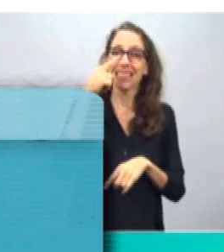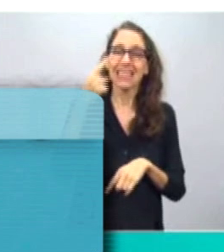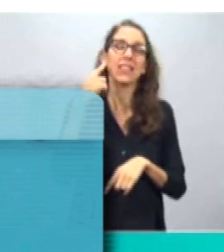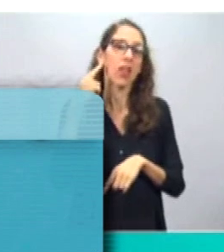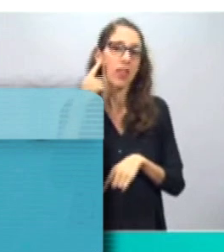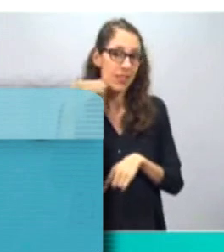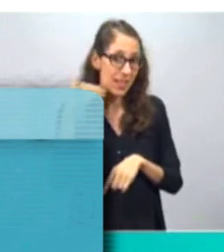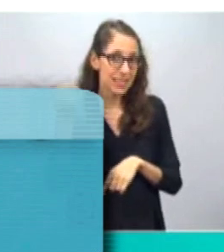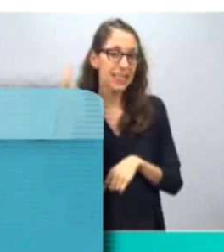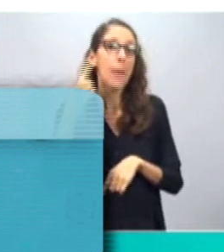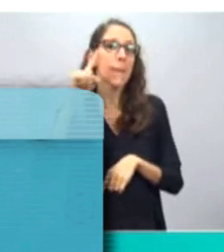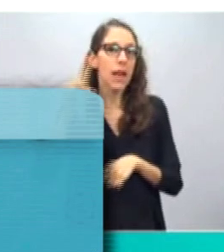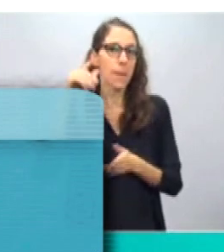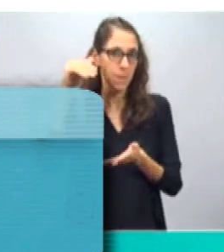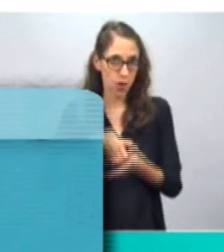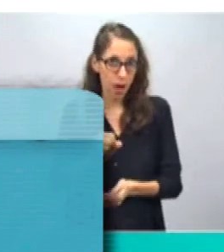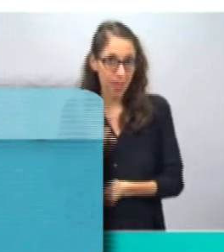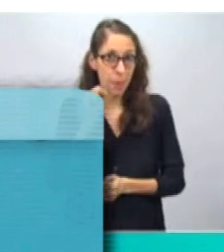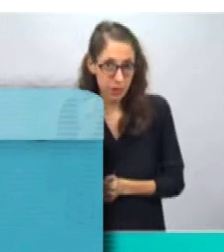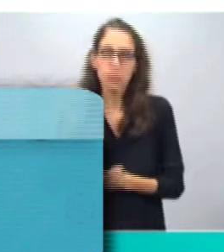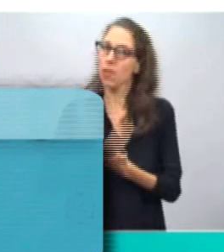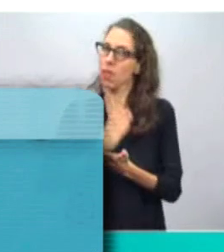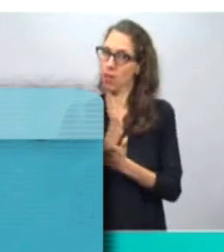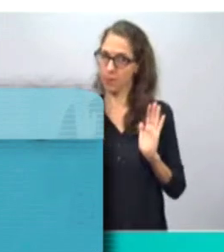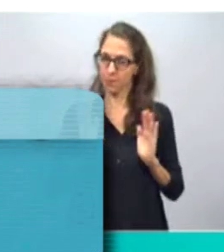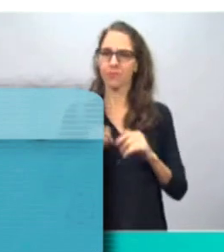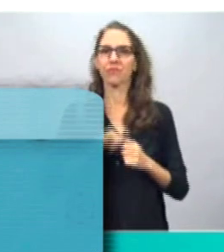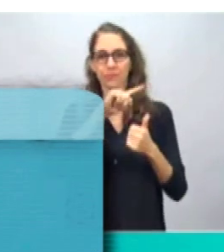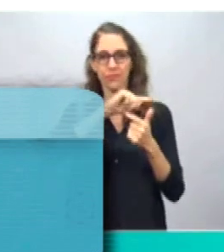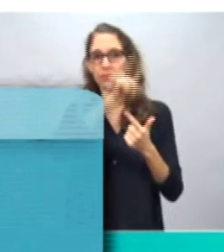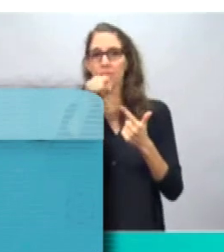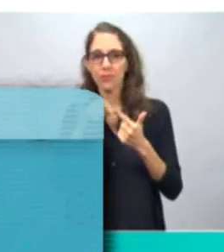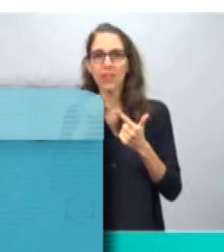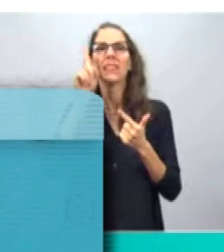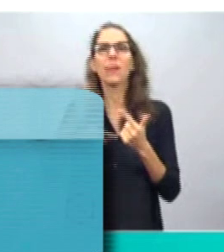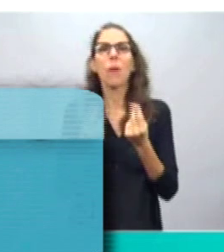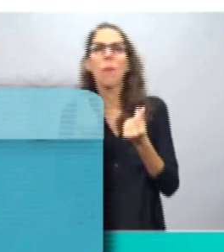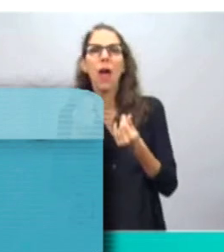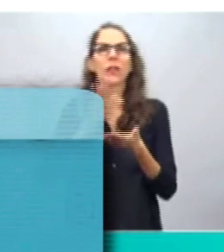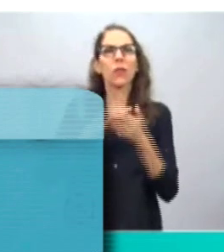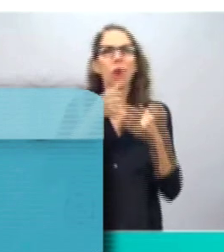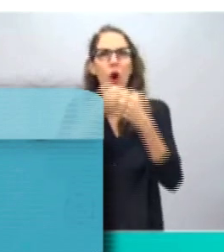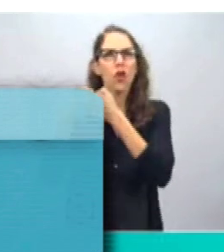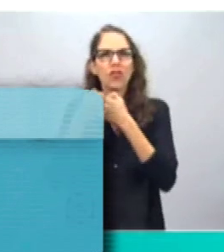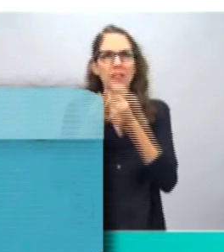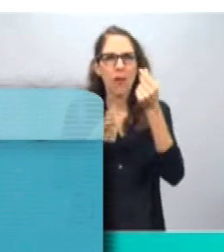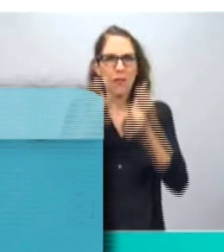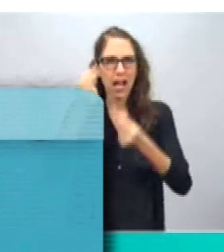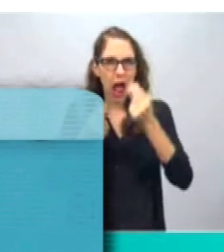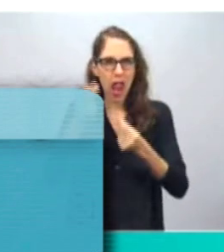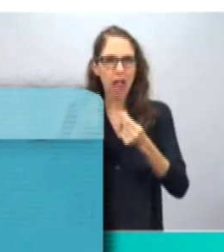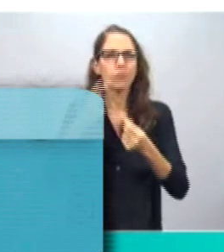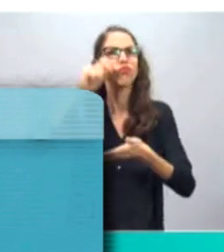716 mil millones de pesos en ese sentido. Después, las compensaciones que están previstas en el consenso fiscal que se firmó